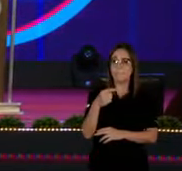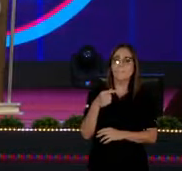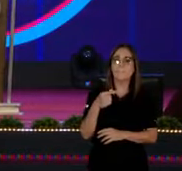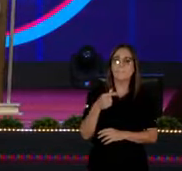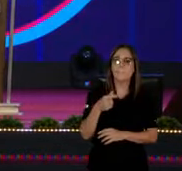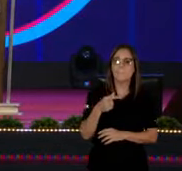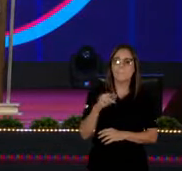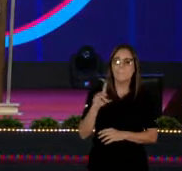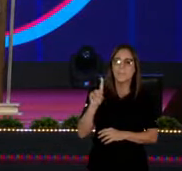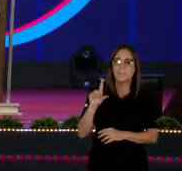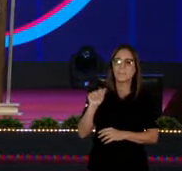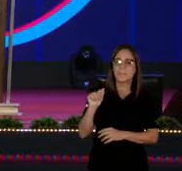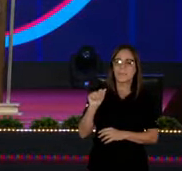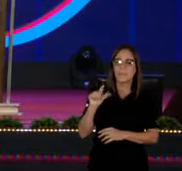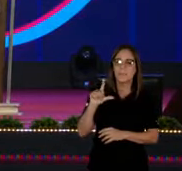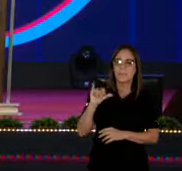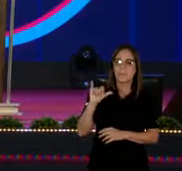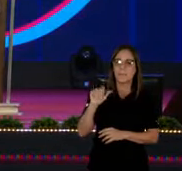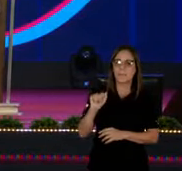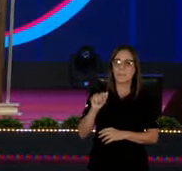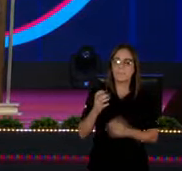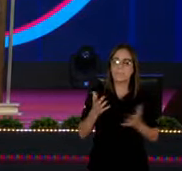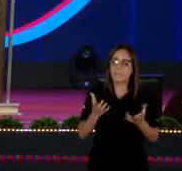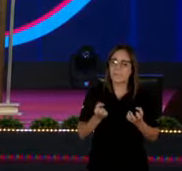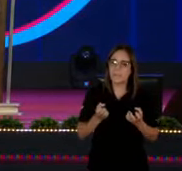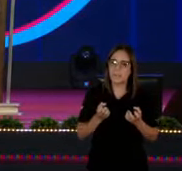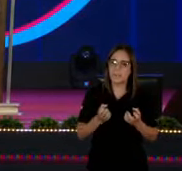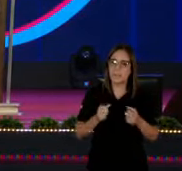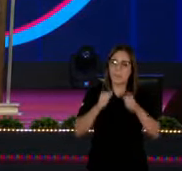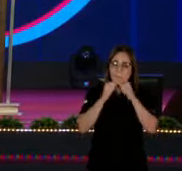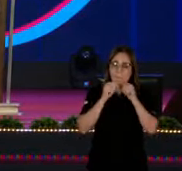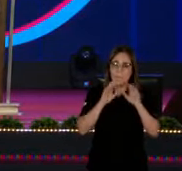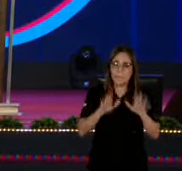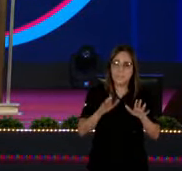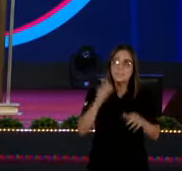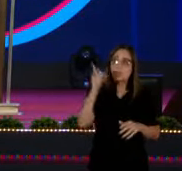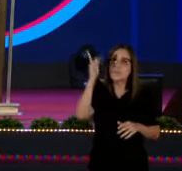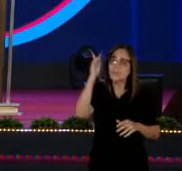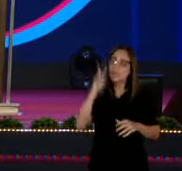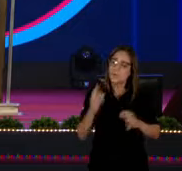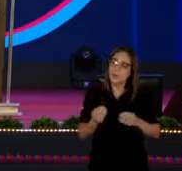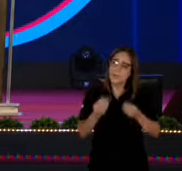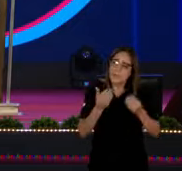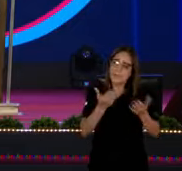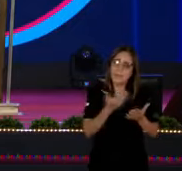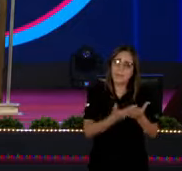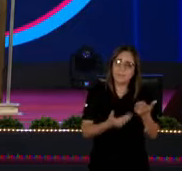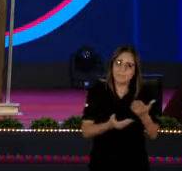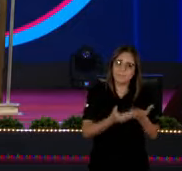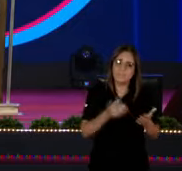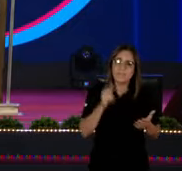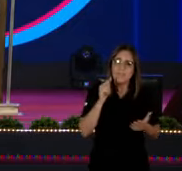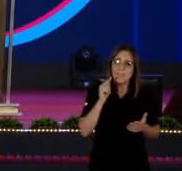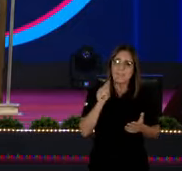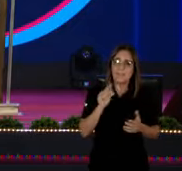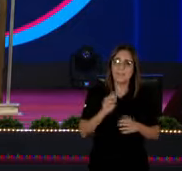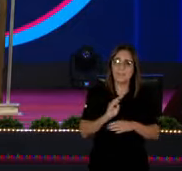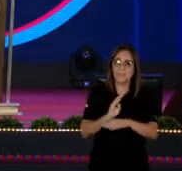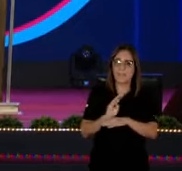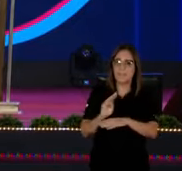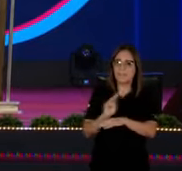oficialmente bendecir lo que Dios ha puesto en sus manos. Recientemente ahora ella es empresaria. Tráemelo este,